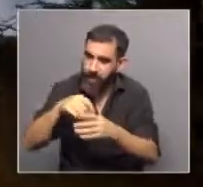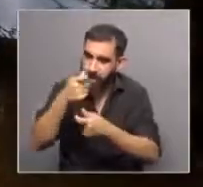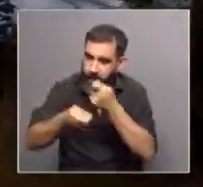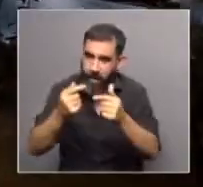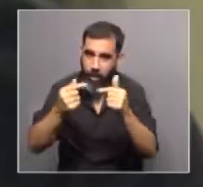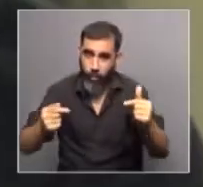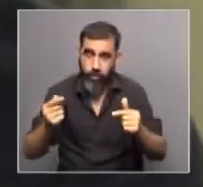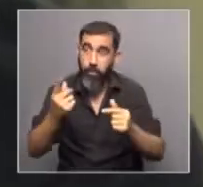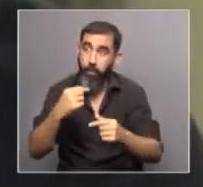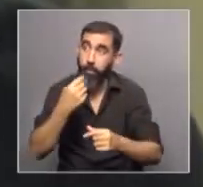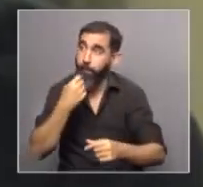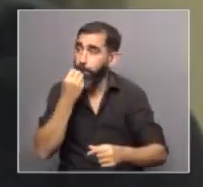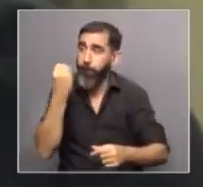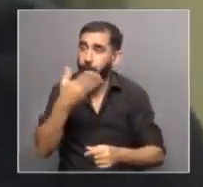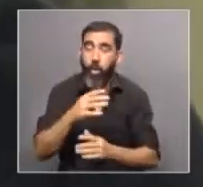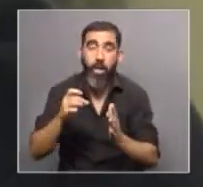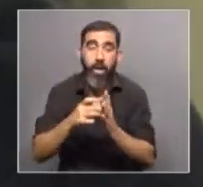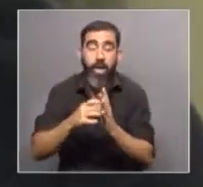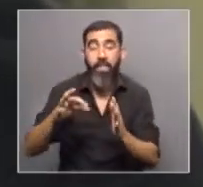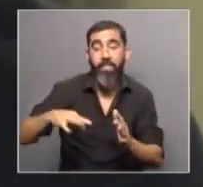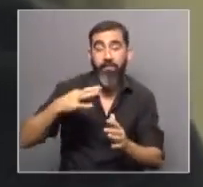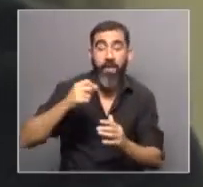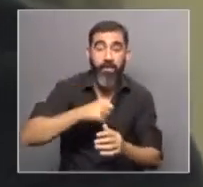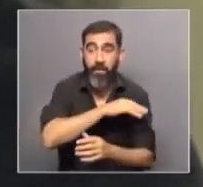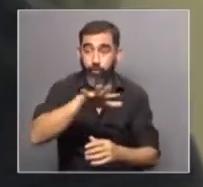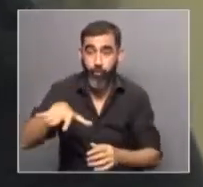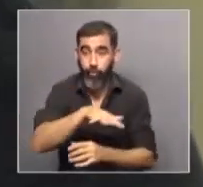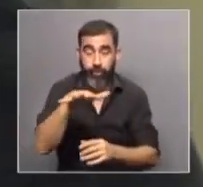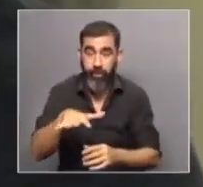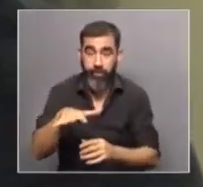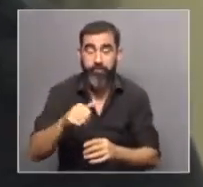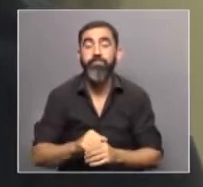para mejorar la calidad de vida de una sociedad,